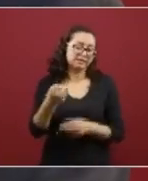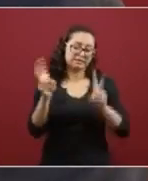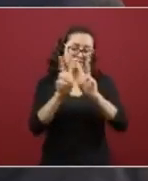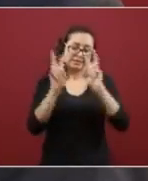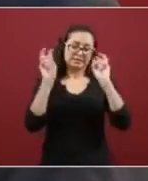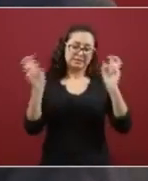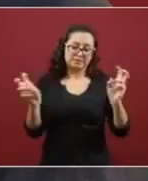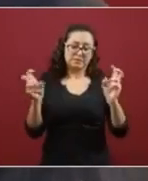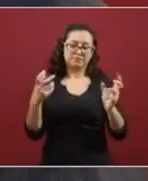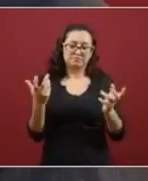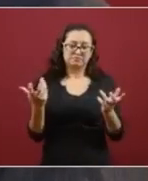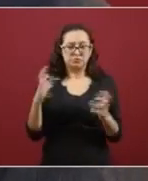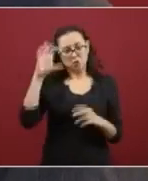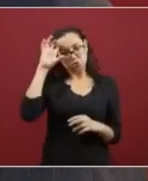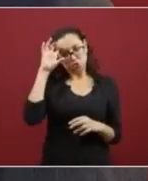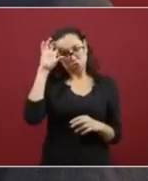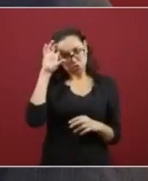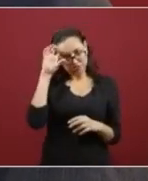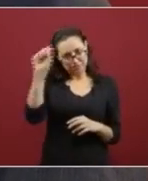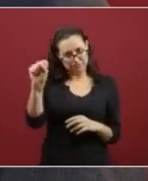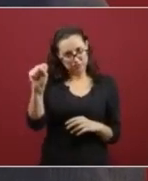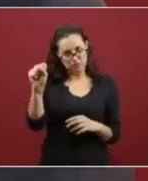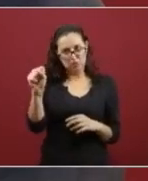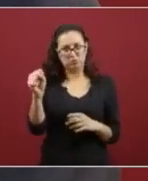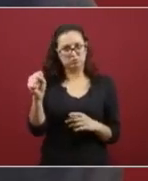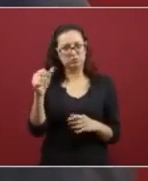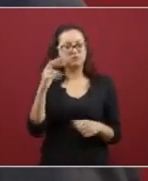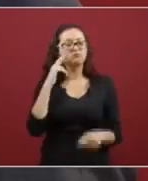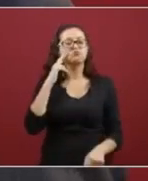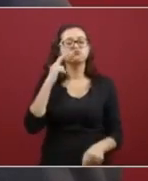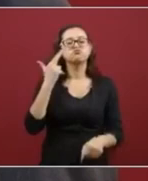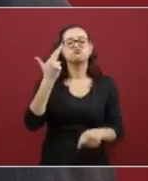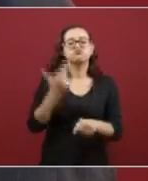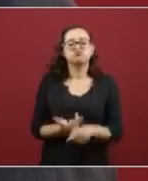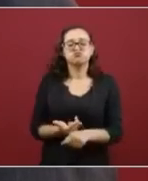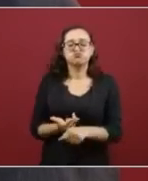este concepto de